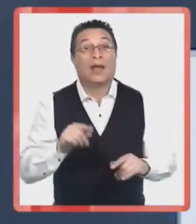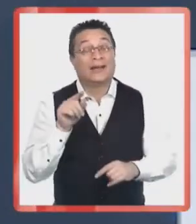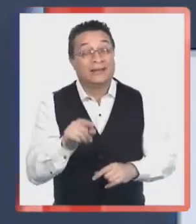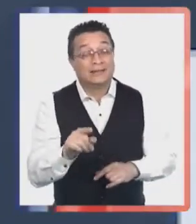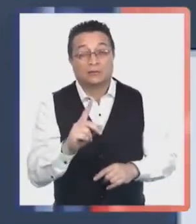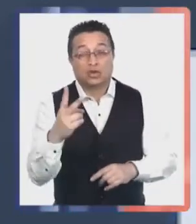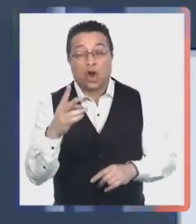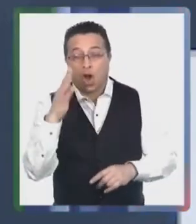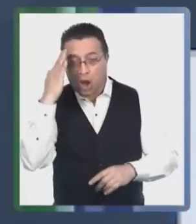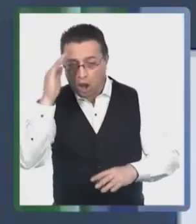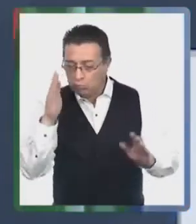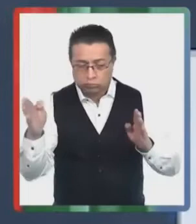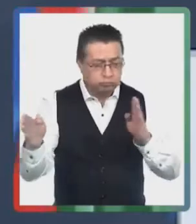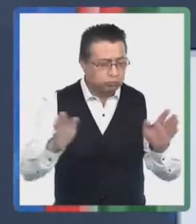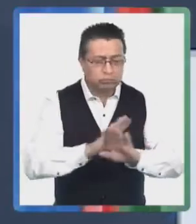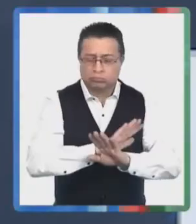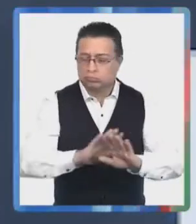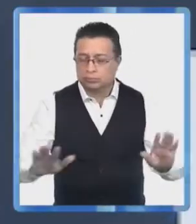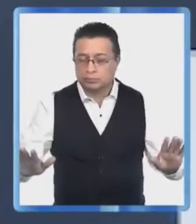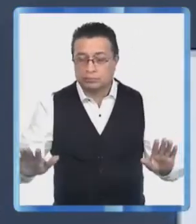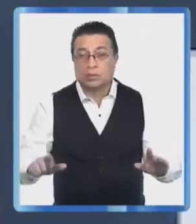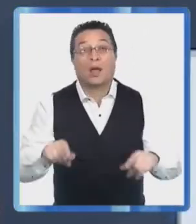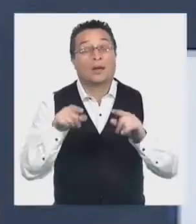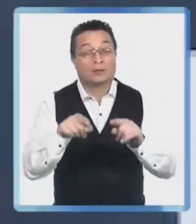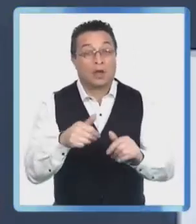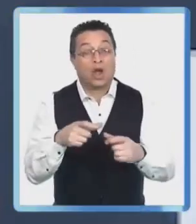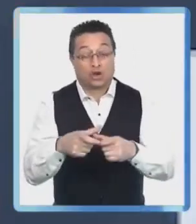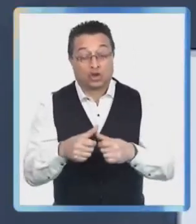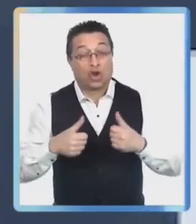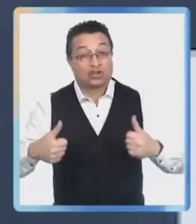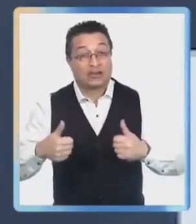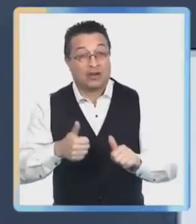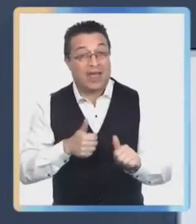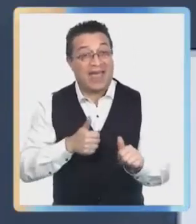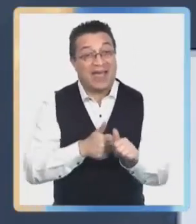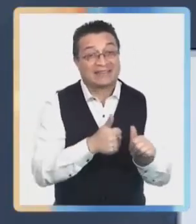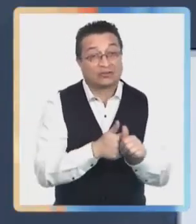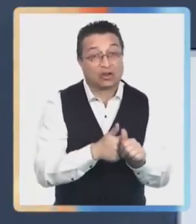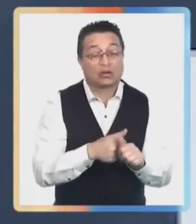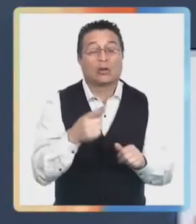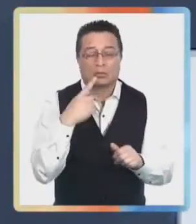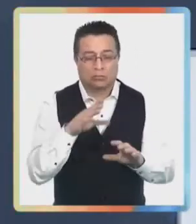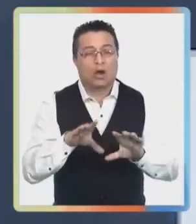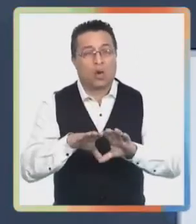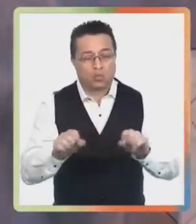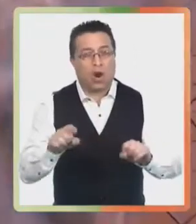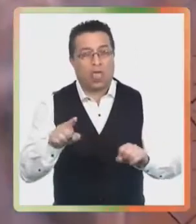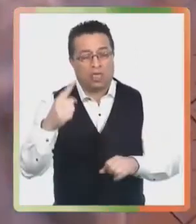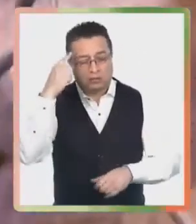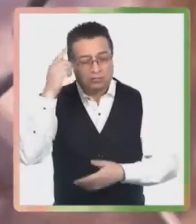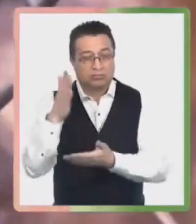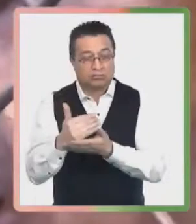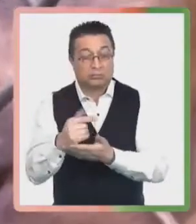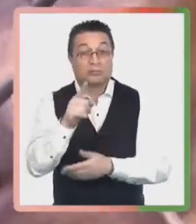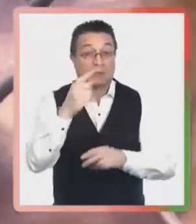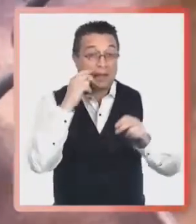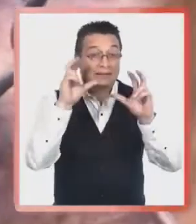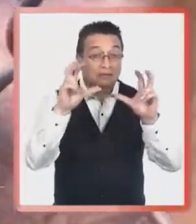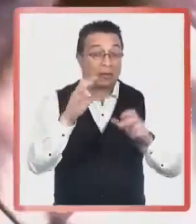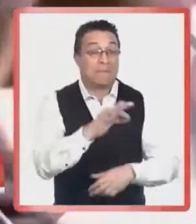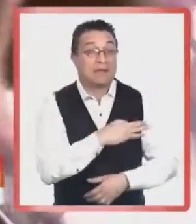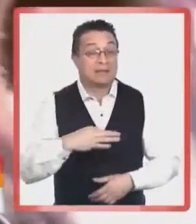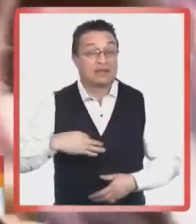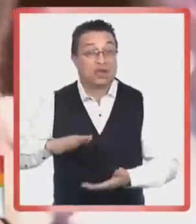dos opiniones y el Consejo Asesor comparte ese criterio. Y atención, el Ministerio de